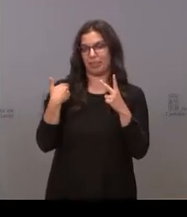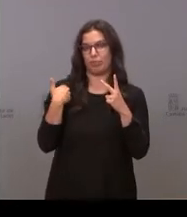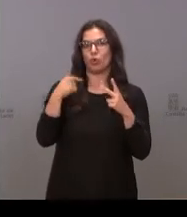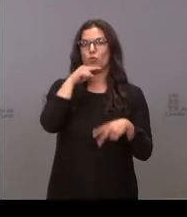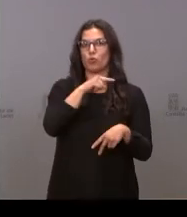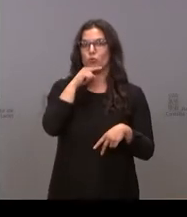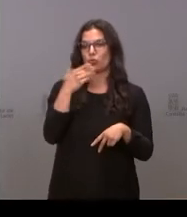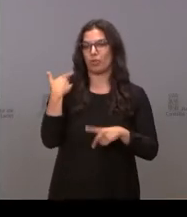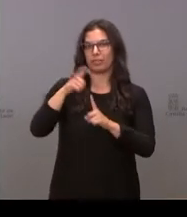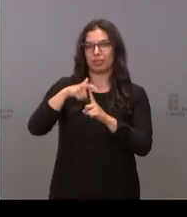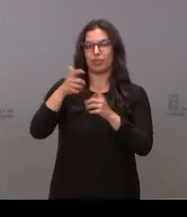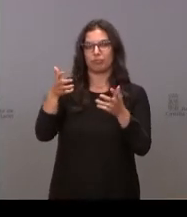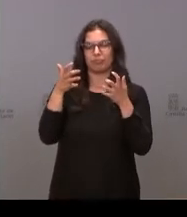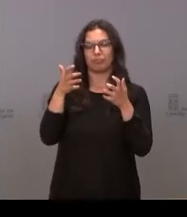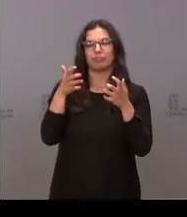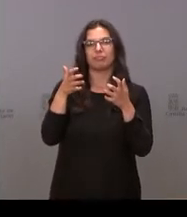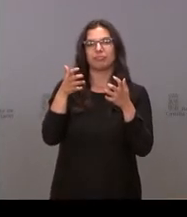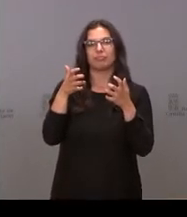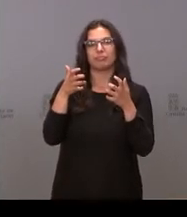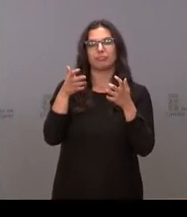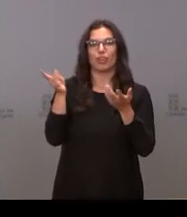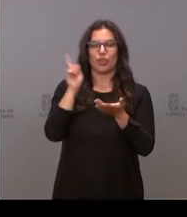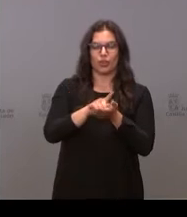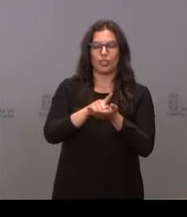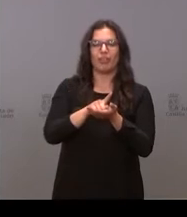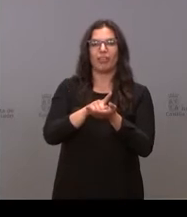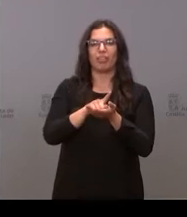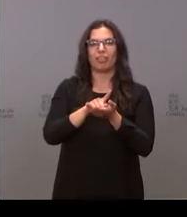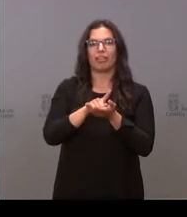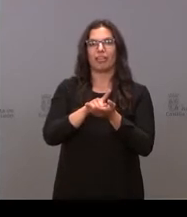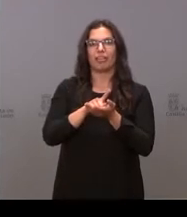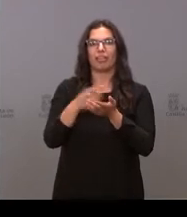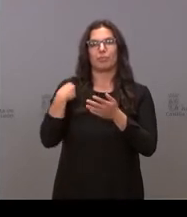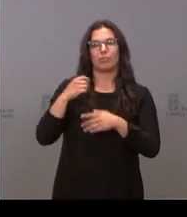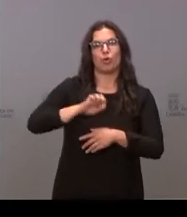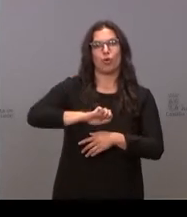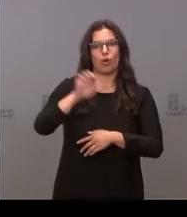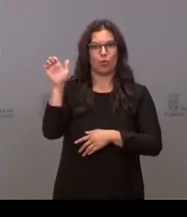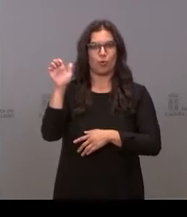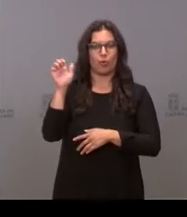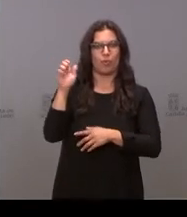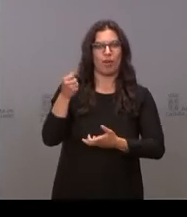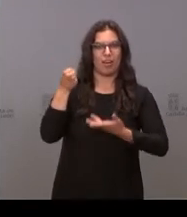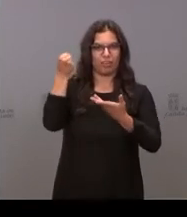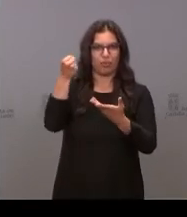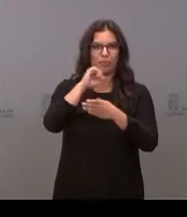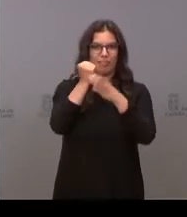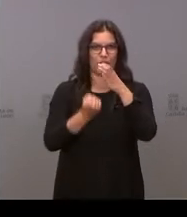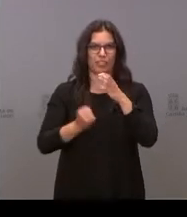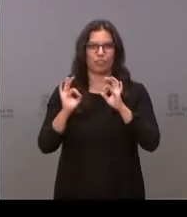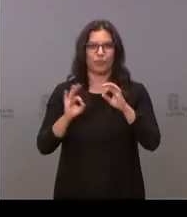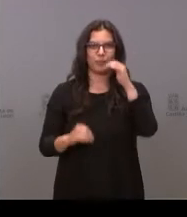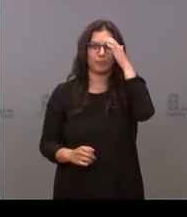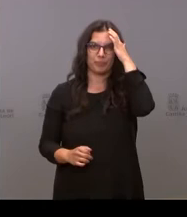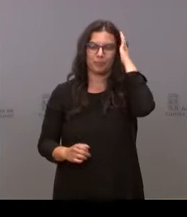Rusia, en el mes de mayo, pues que conseguimos volver a conquistar la Basketball Champions League, ¿no? La Copa de Europa de baloncesto